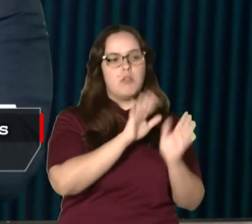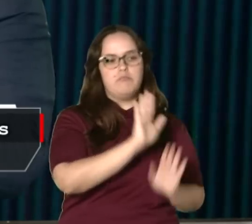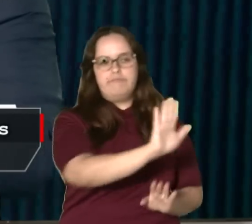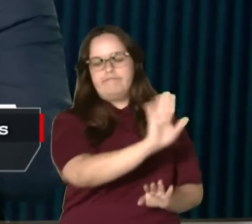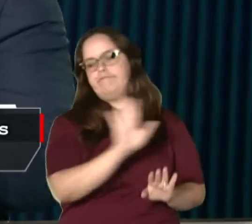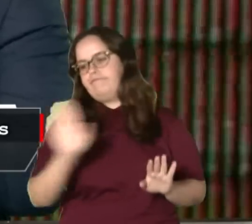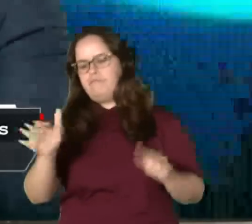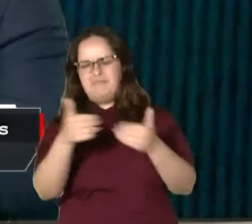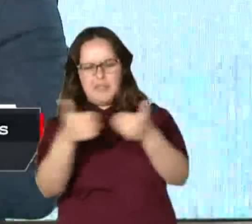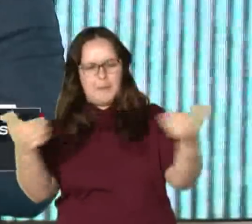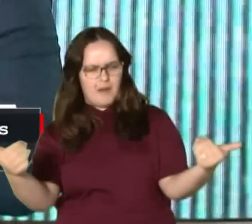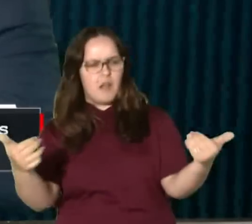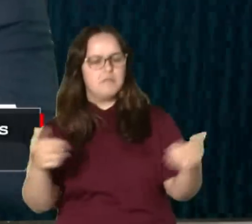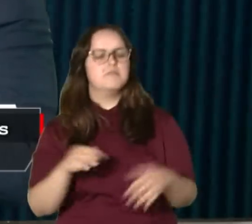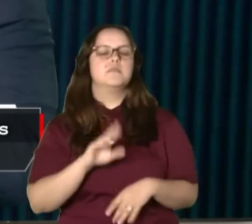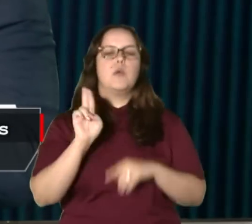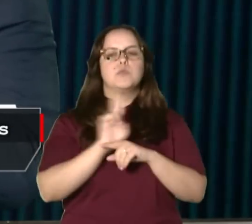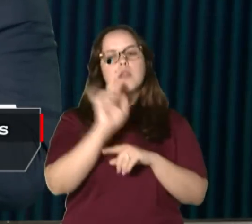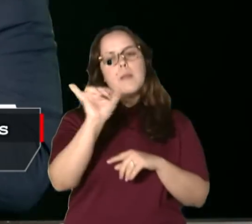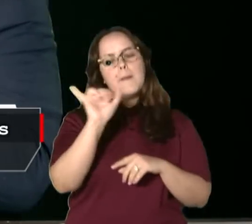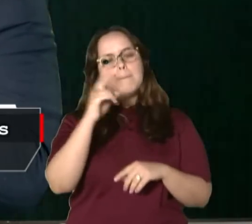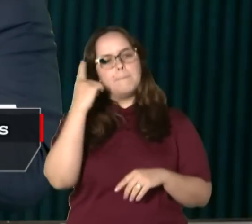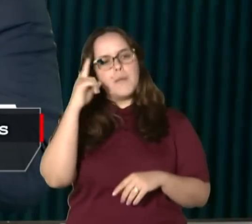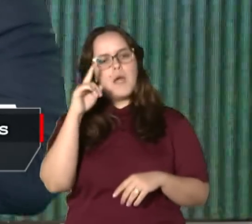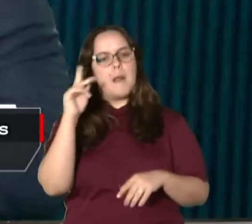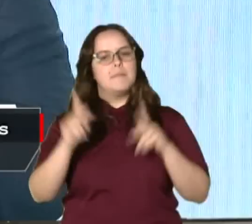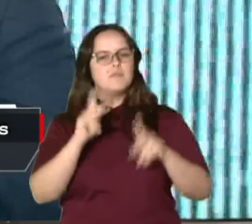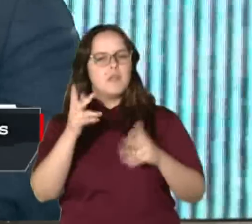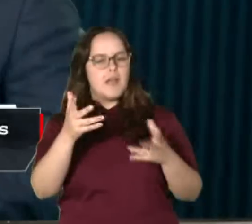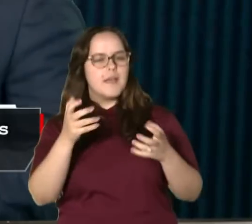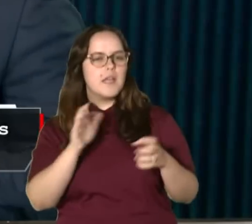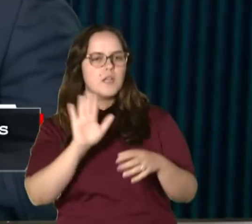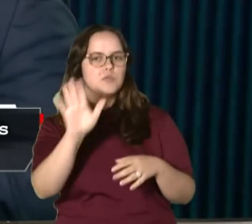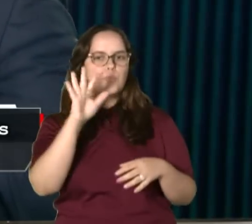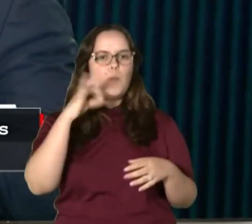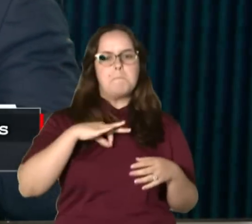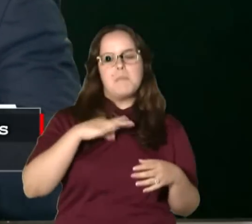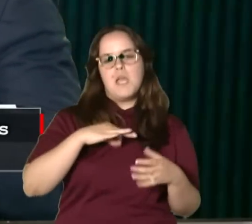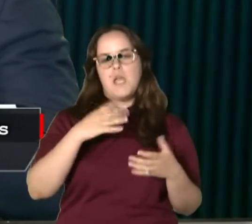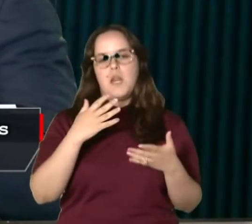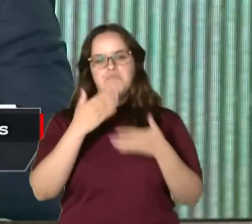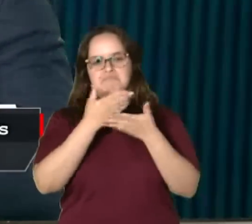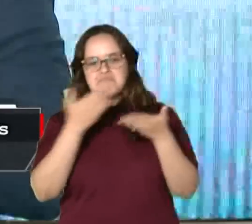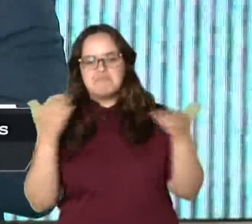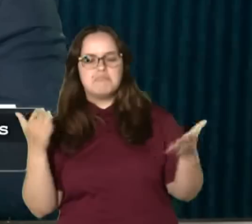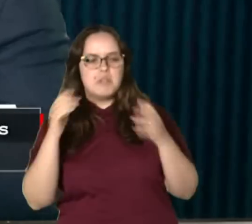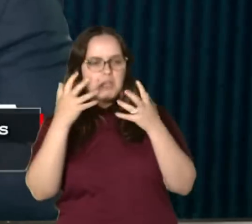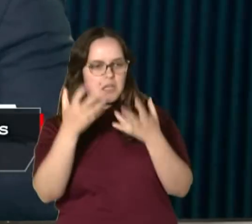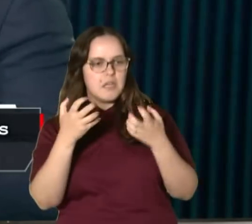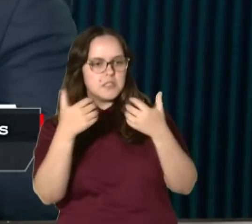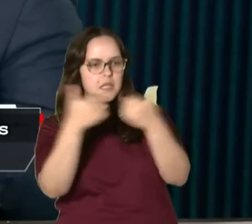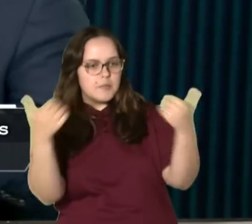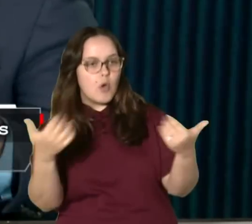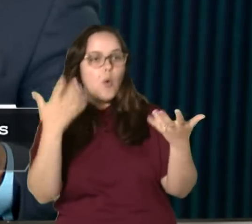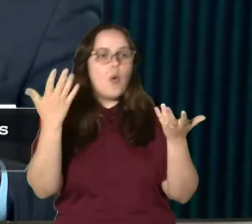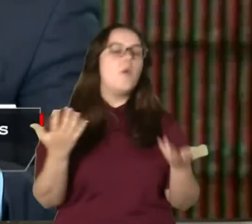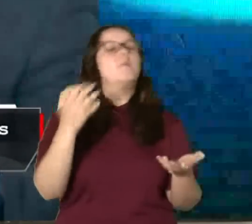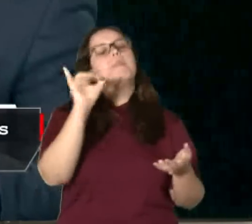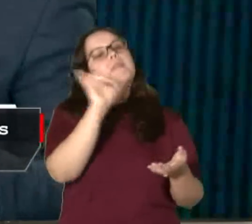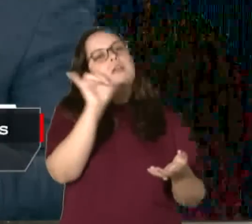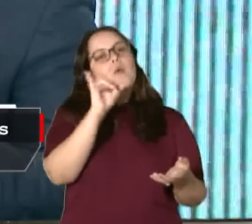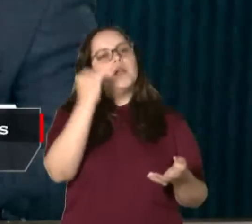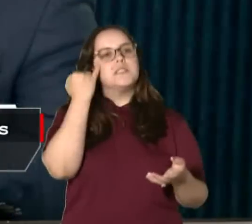separar sus bienes o la la utilización principal es para cuando uno de ellos dos tiene una pensión